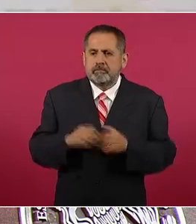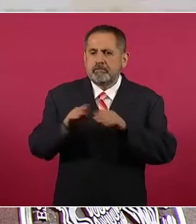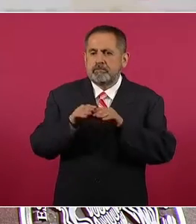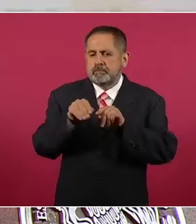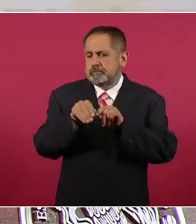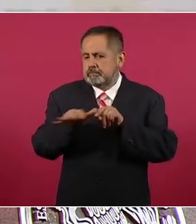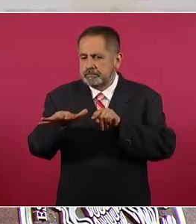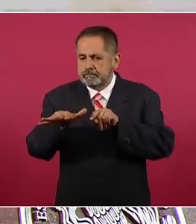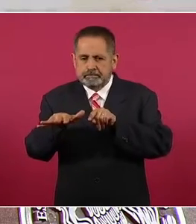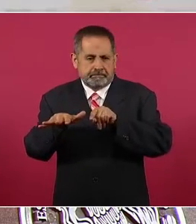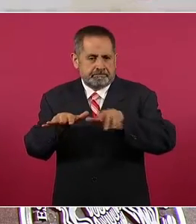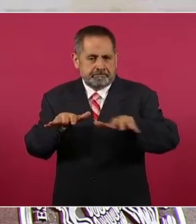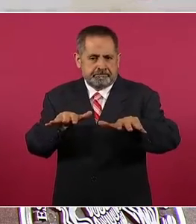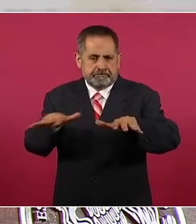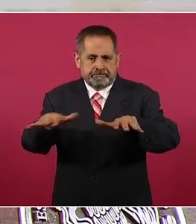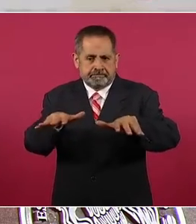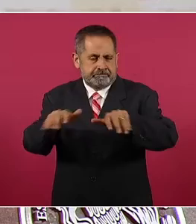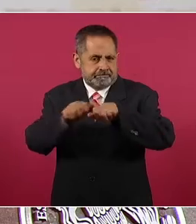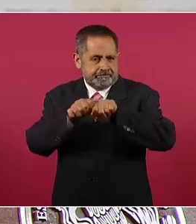distribución.